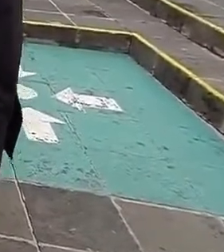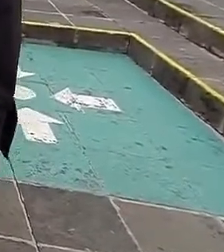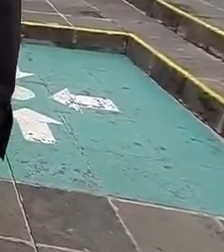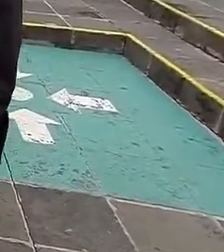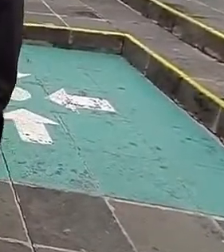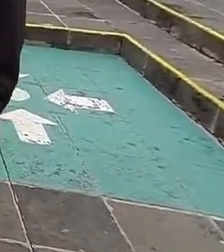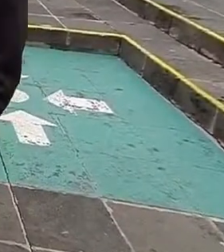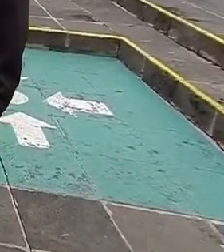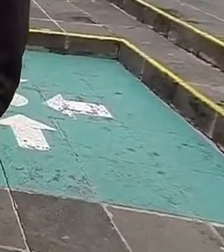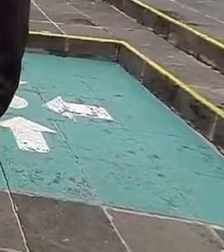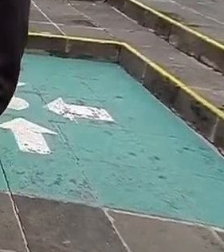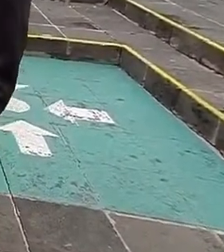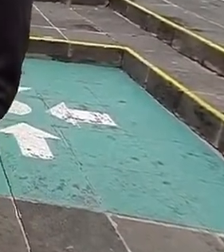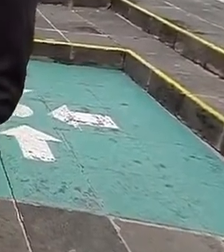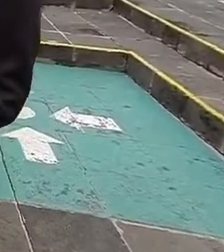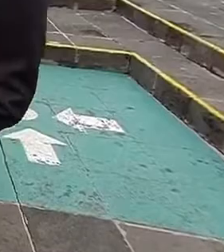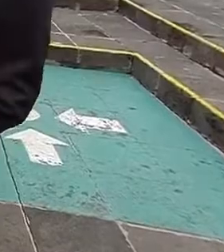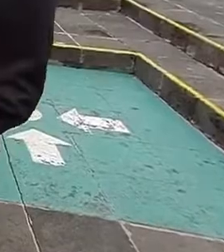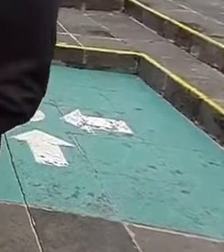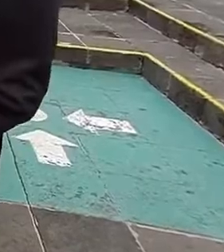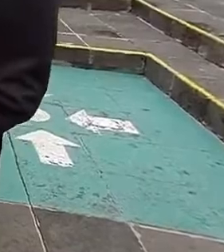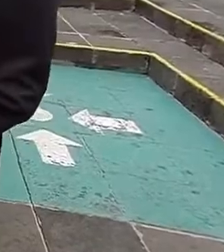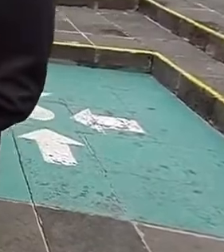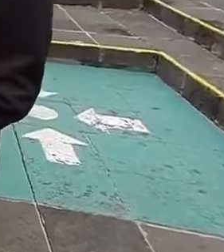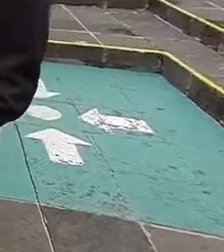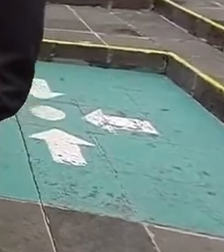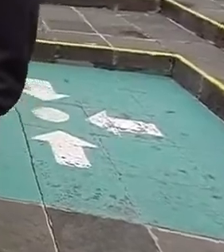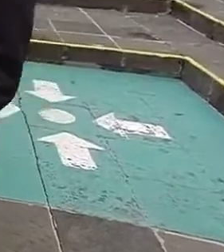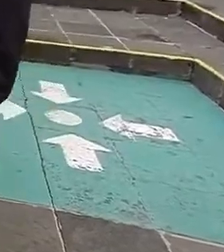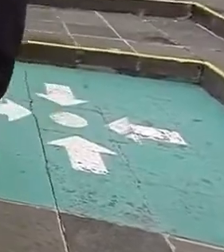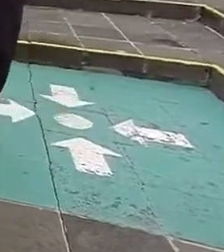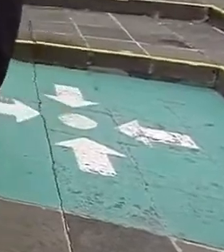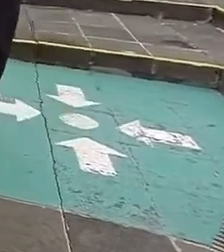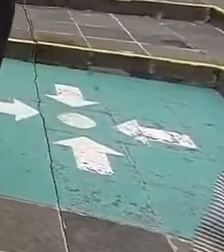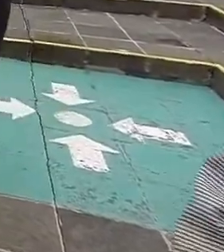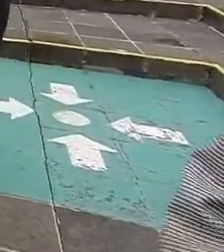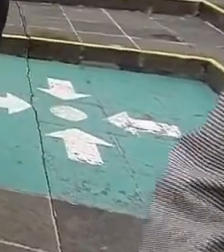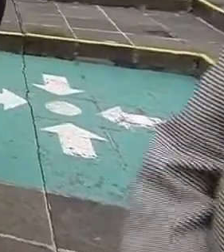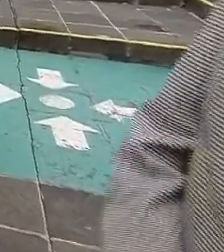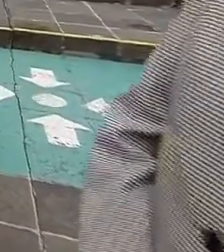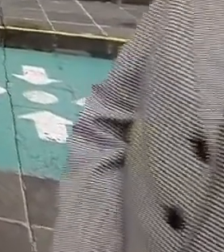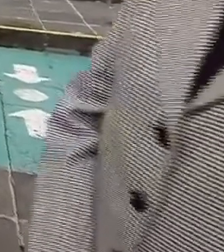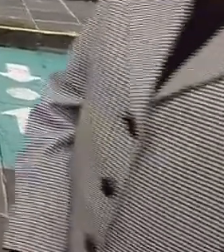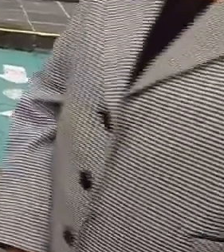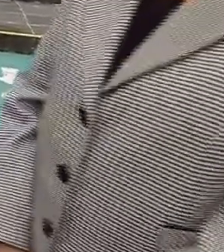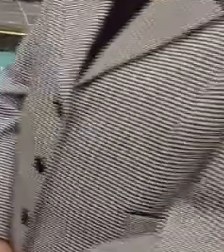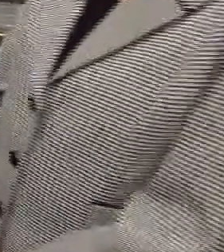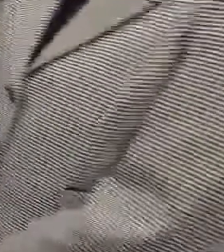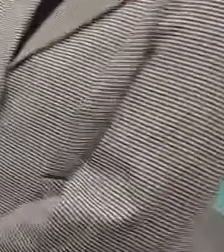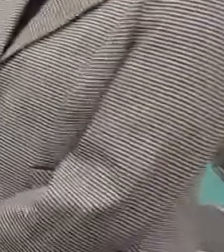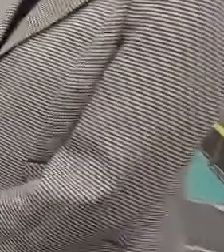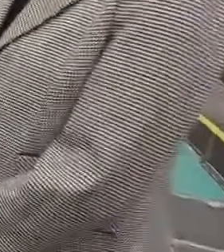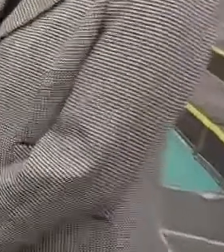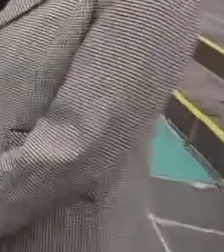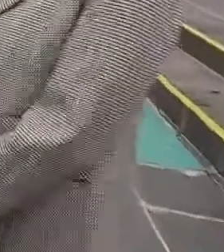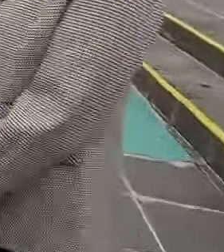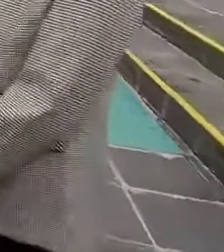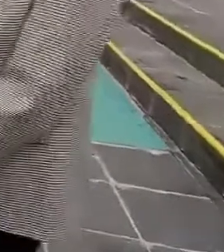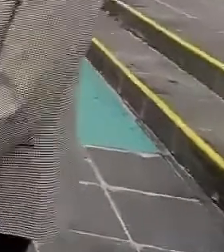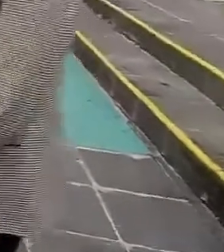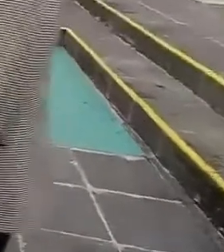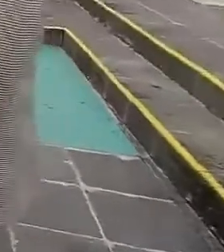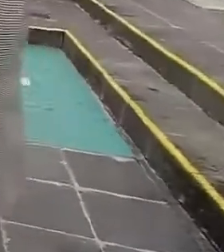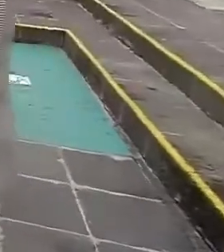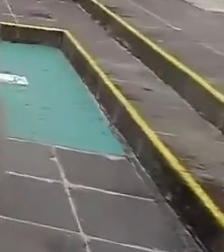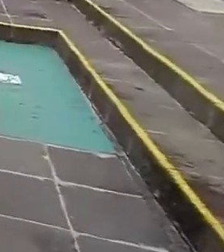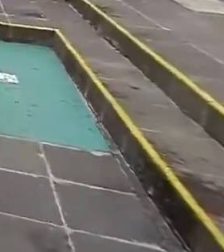las aguas, donde se conoce la fatiga entre los tules y las cañas, donde se guardan y se encuentran los hombres